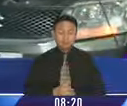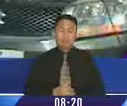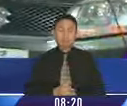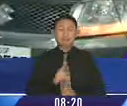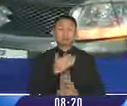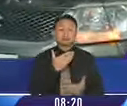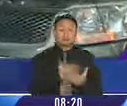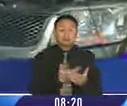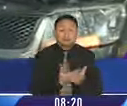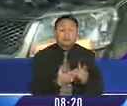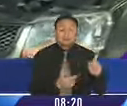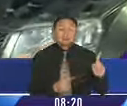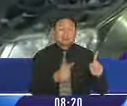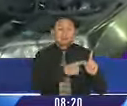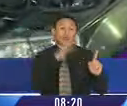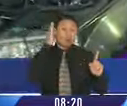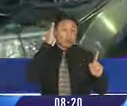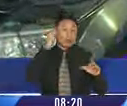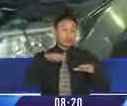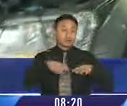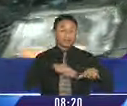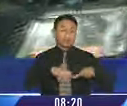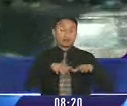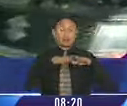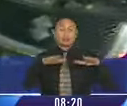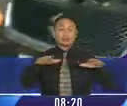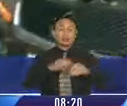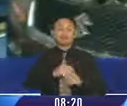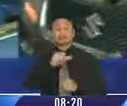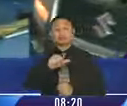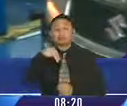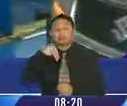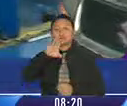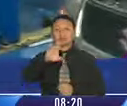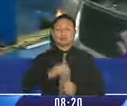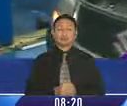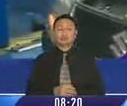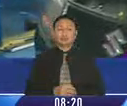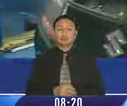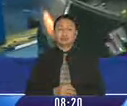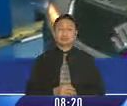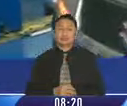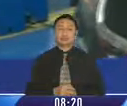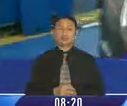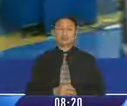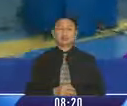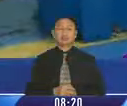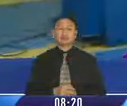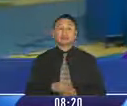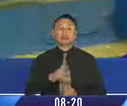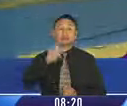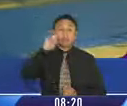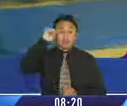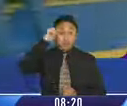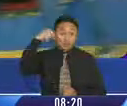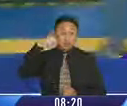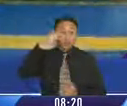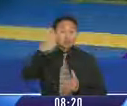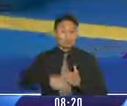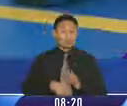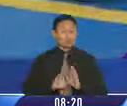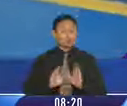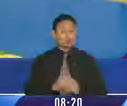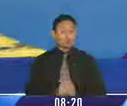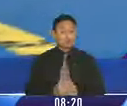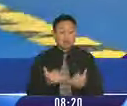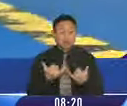a Leti Andrade, coordinadora general de matriculación de la Agencia Metropolitana de Tránsito. Recuerde, evítese multas. Ya estamos